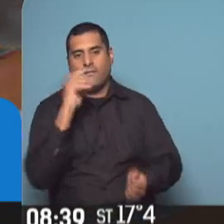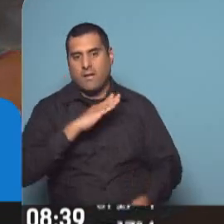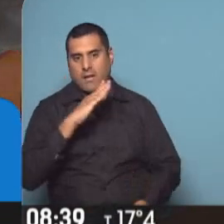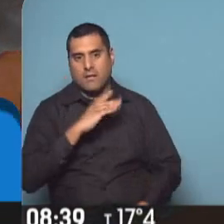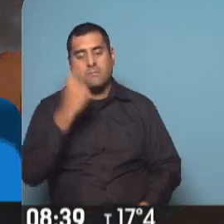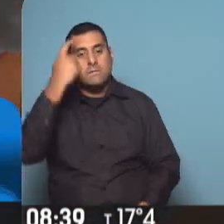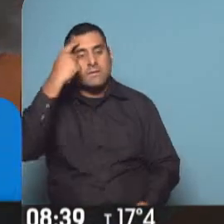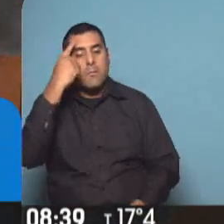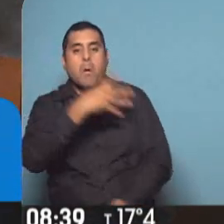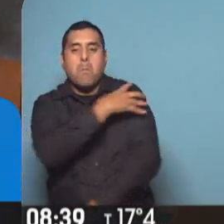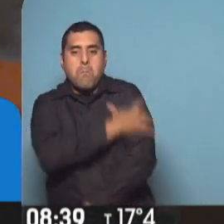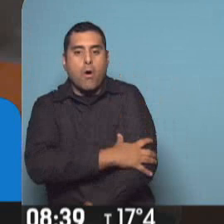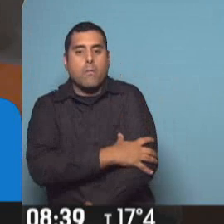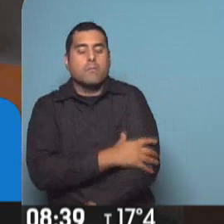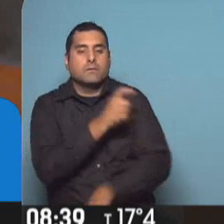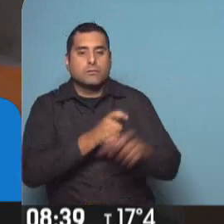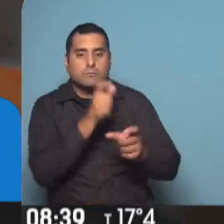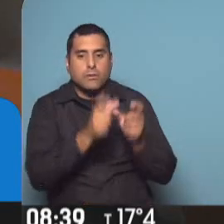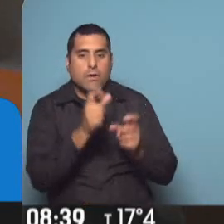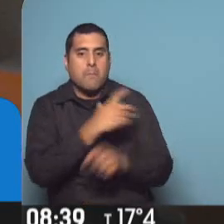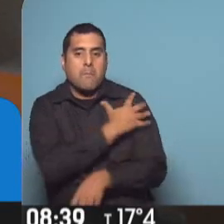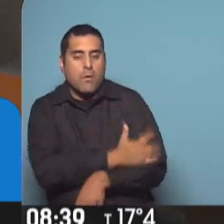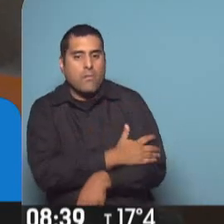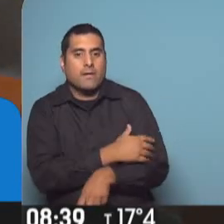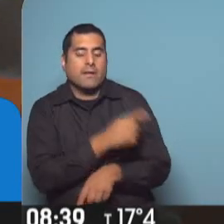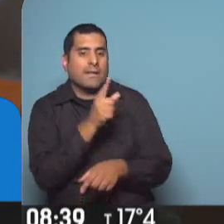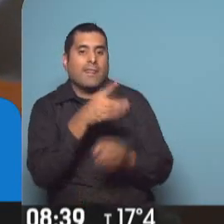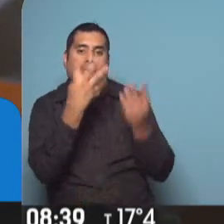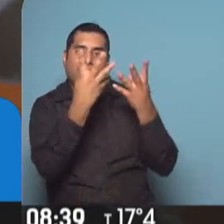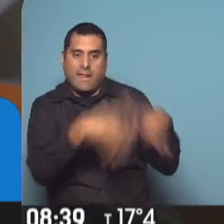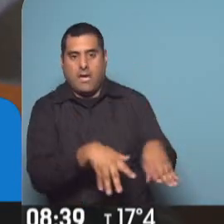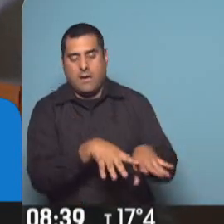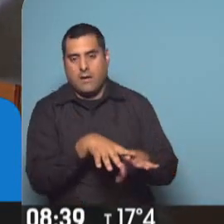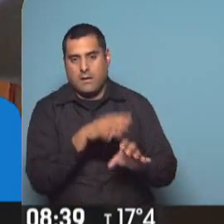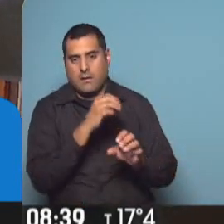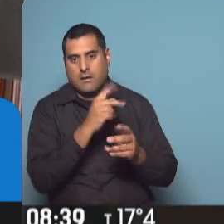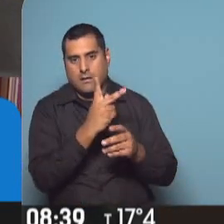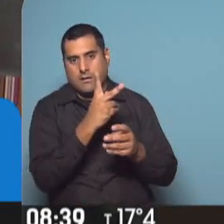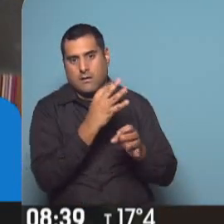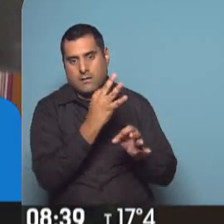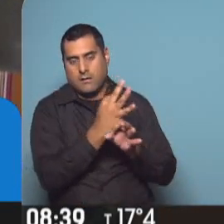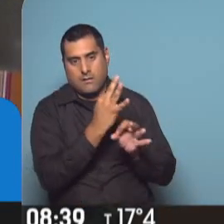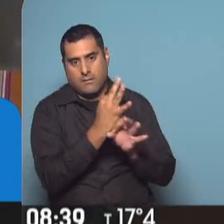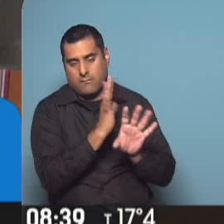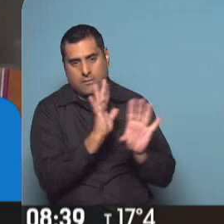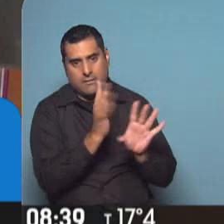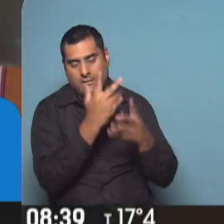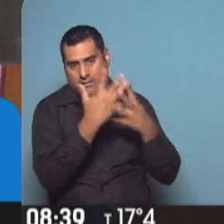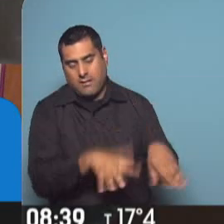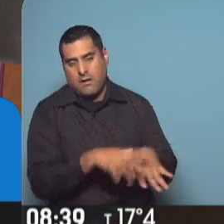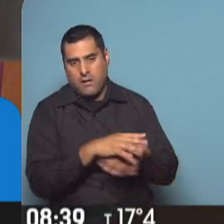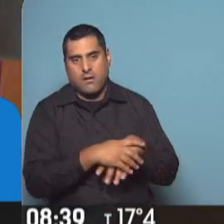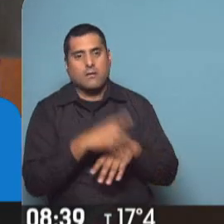sectores más bajos de nuestra sociedad es donde más pega la debilidad son muy bajas y no si no tenemos una media